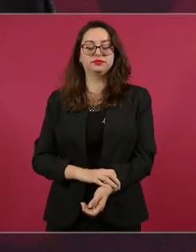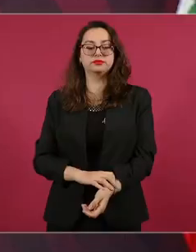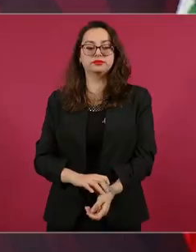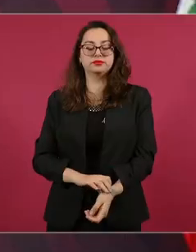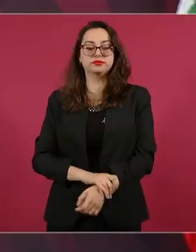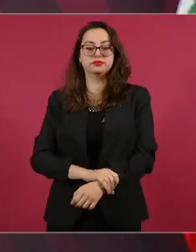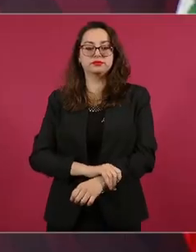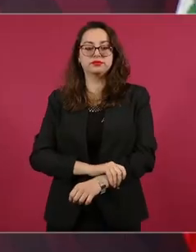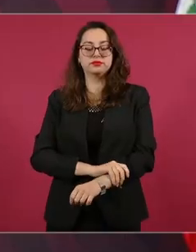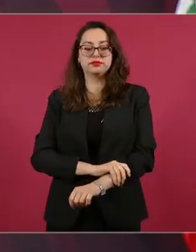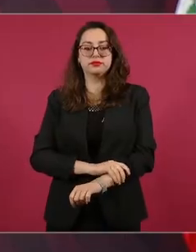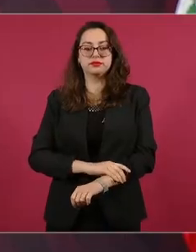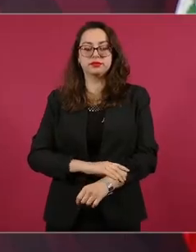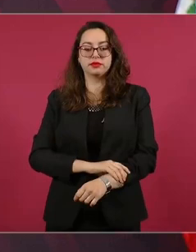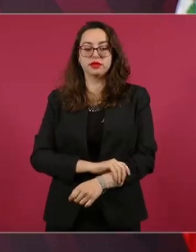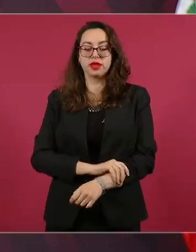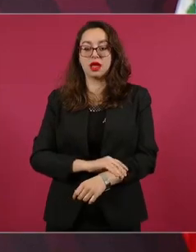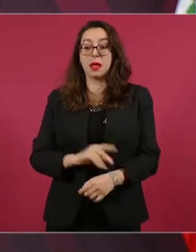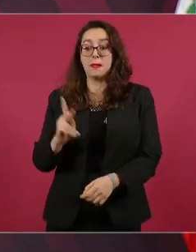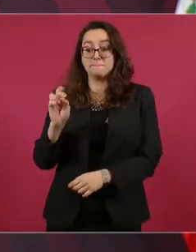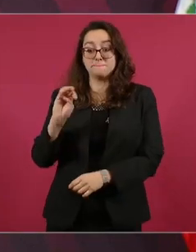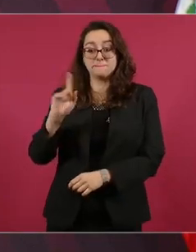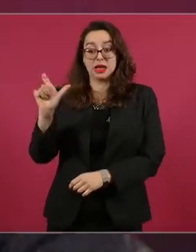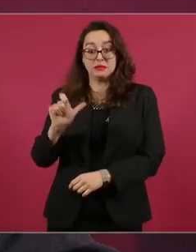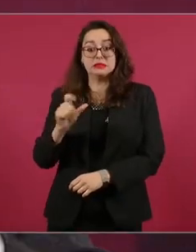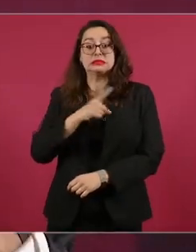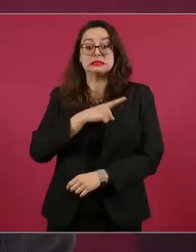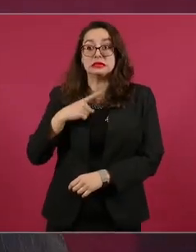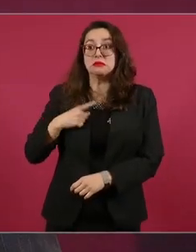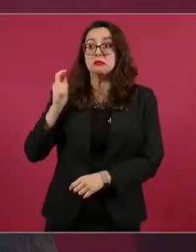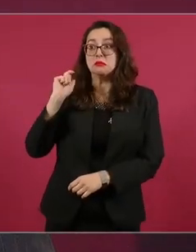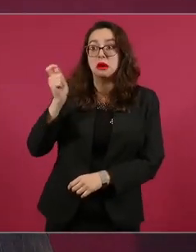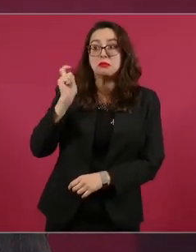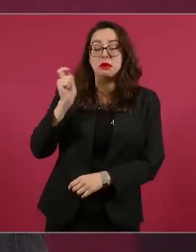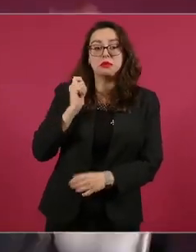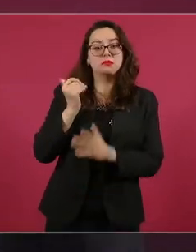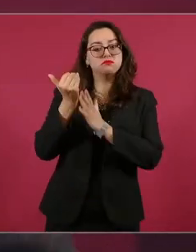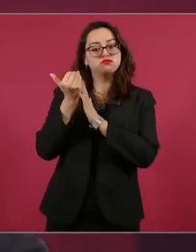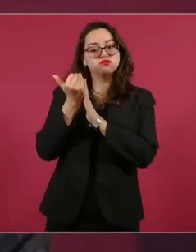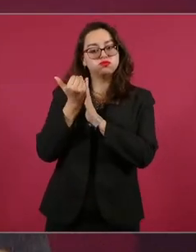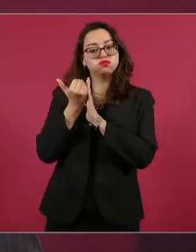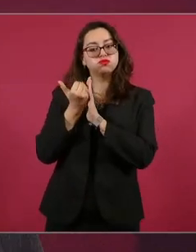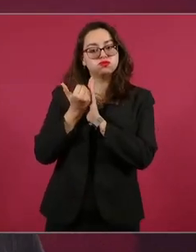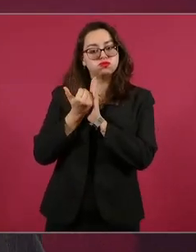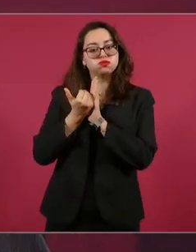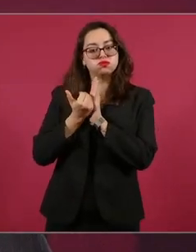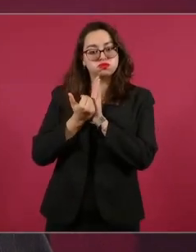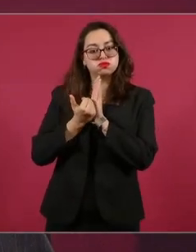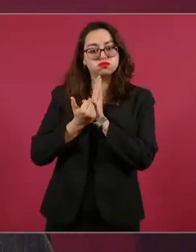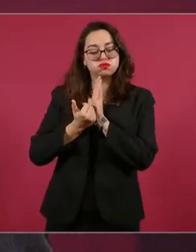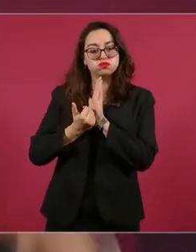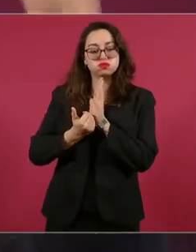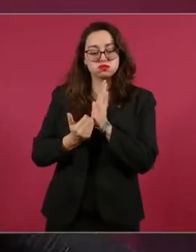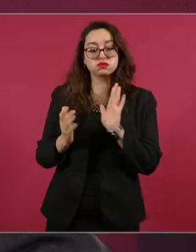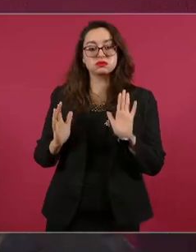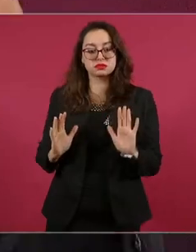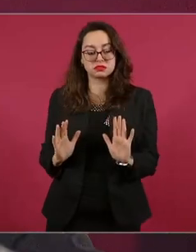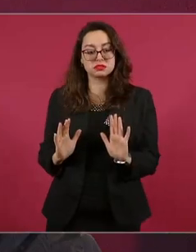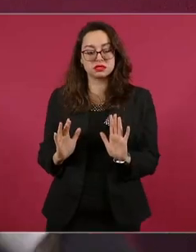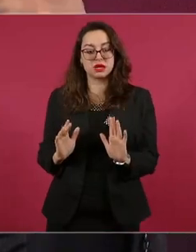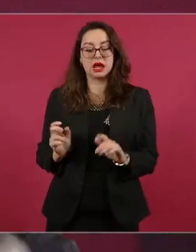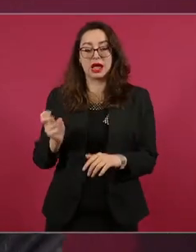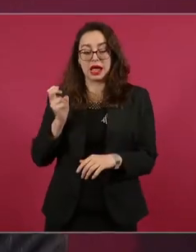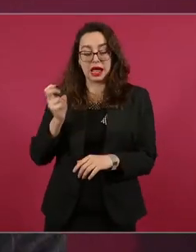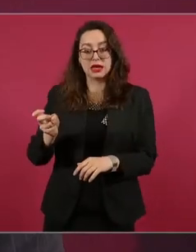Pemex tiene una menor deuda ahora que cuando entramos, debe menos, se redujo la